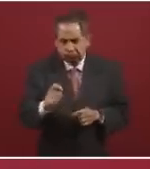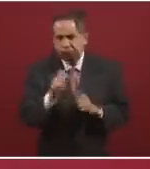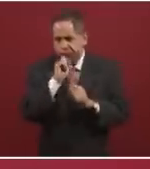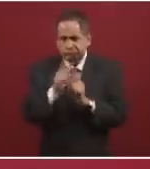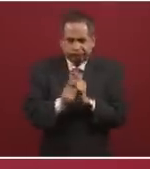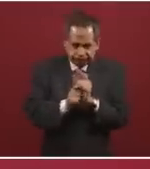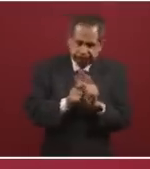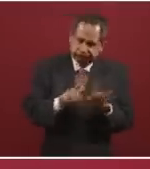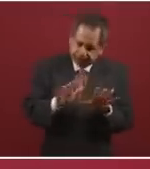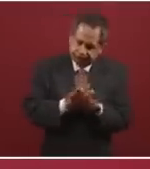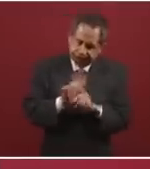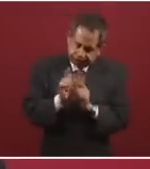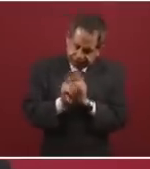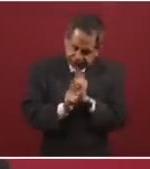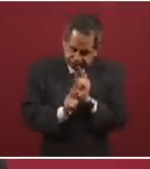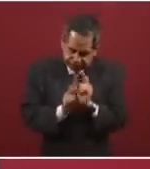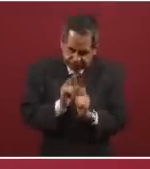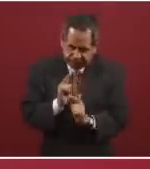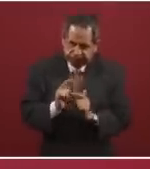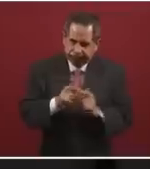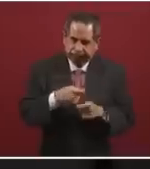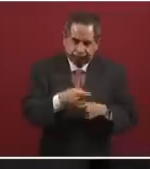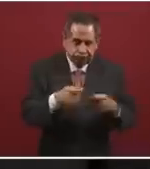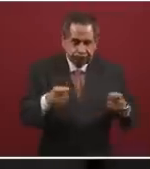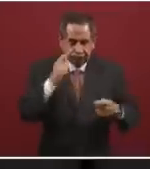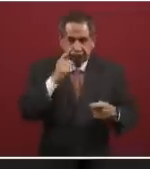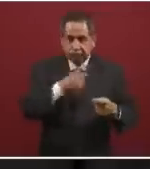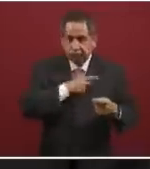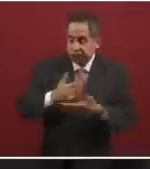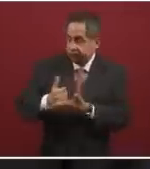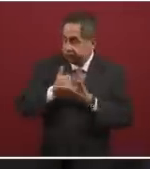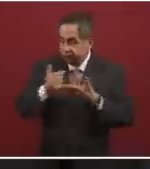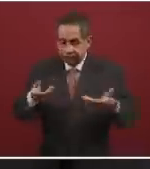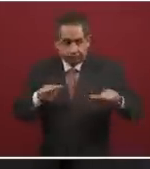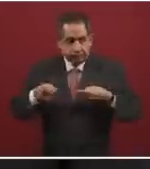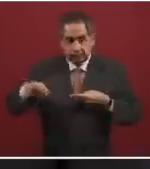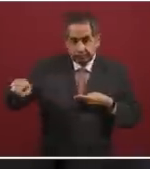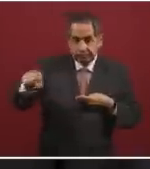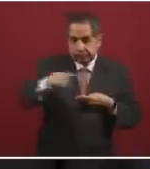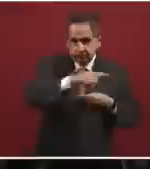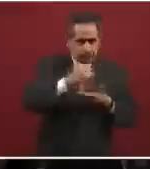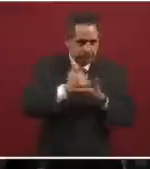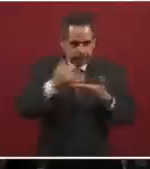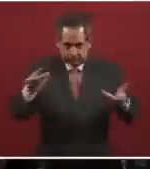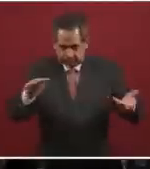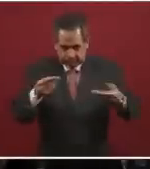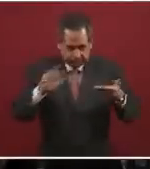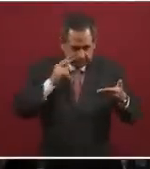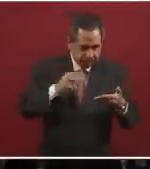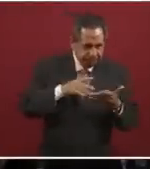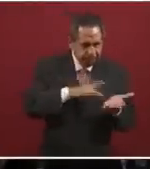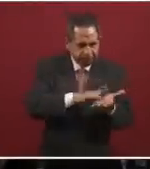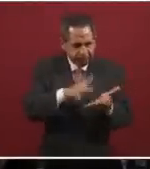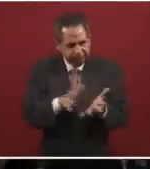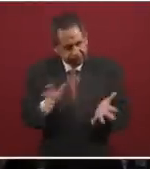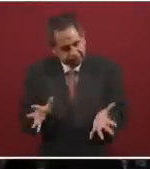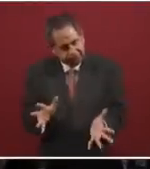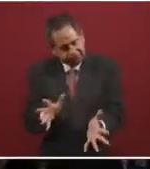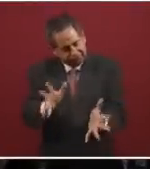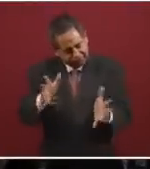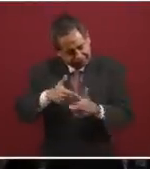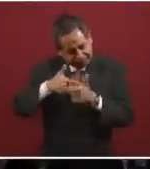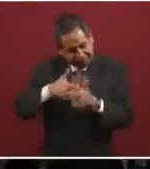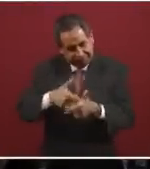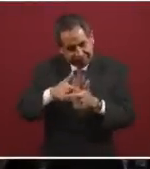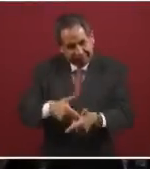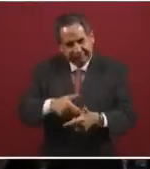el proceso, porque pues me tienen que ayudar también ustedes, como todos, a empujar al elefante,